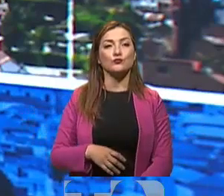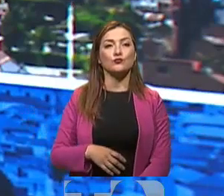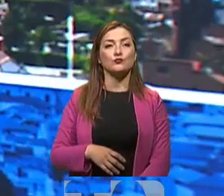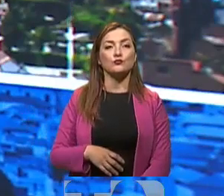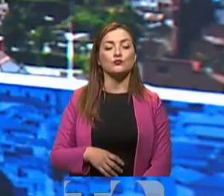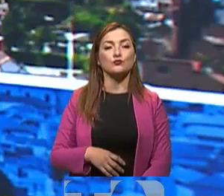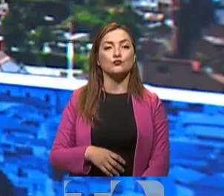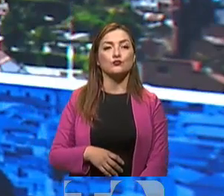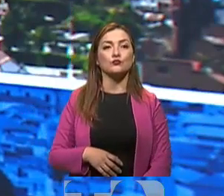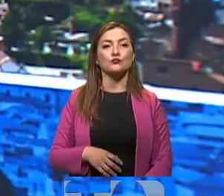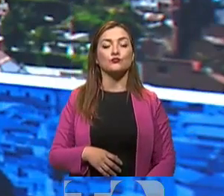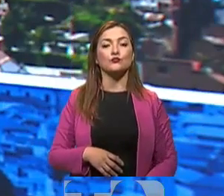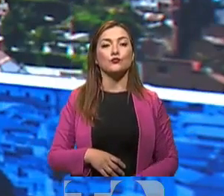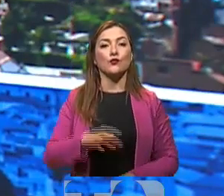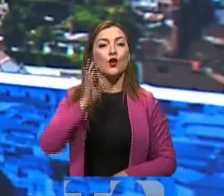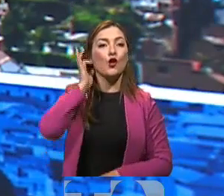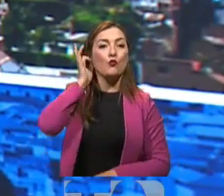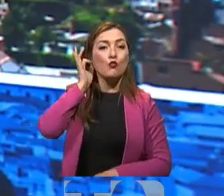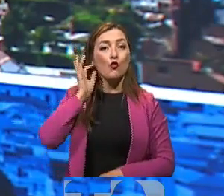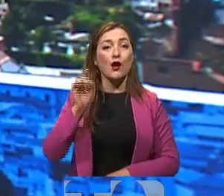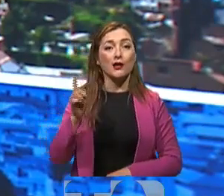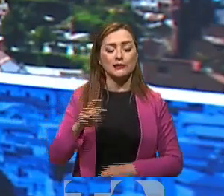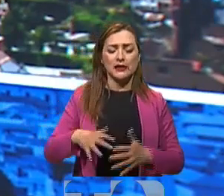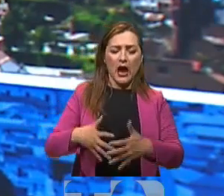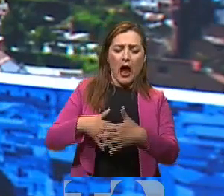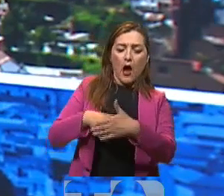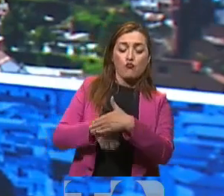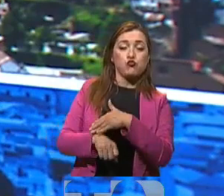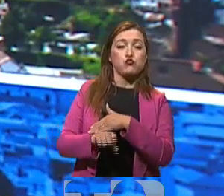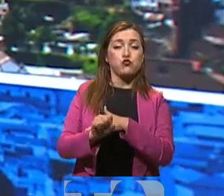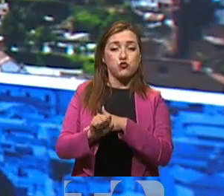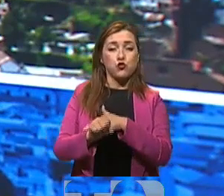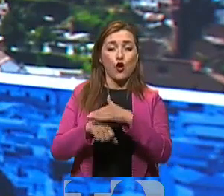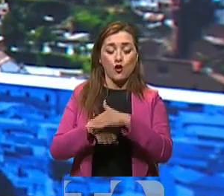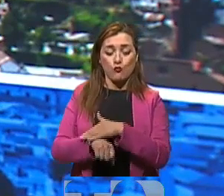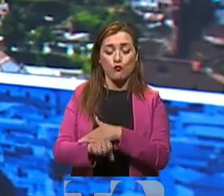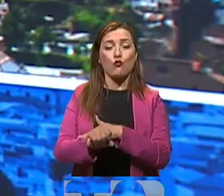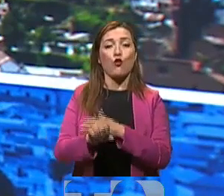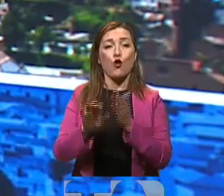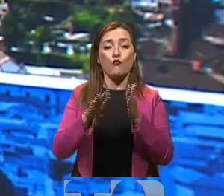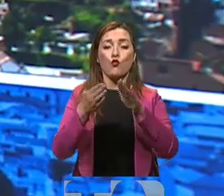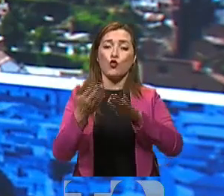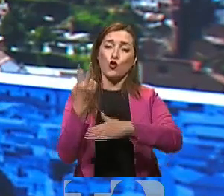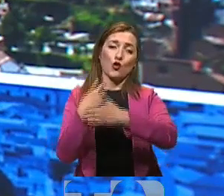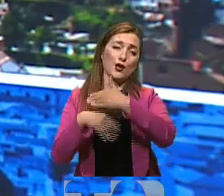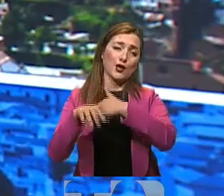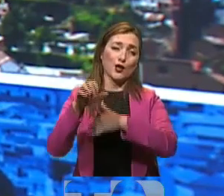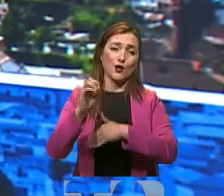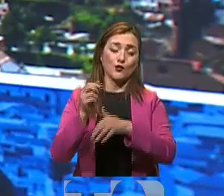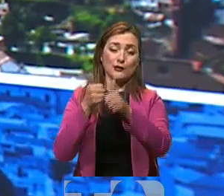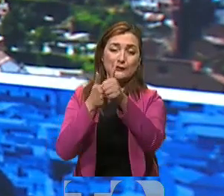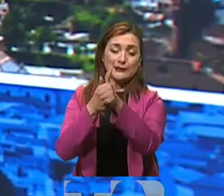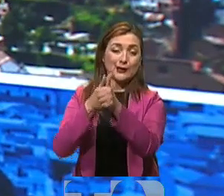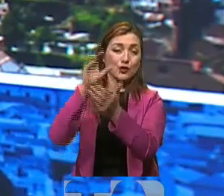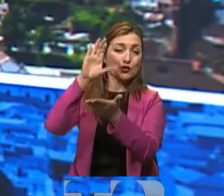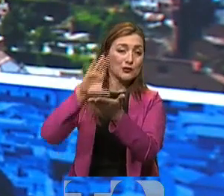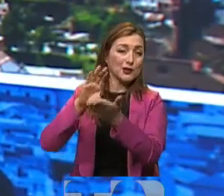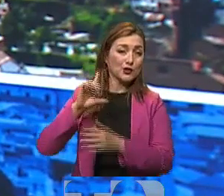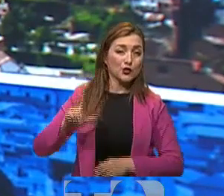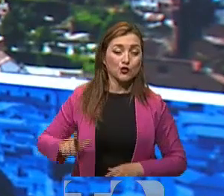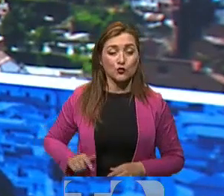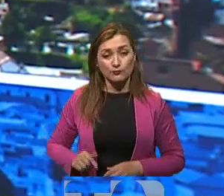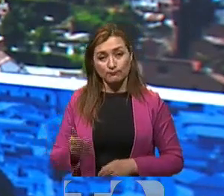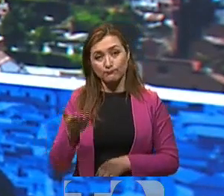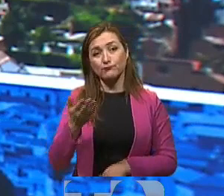Una ciudadana en labor de parto perdió a su hijo en plena vía pública, a pesar que a pocas cuadras existe un centro de salud. Juan